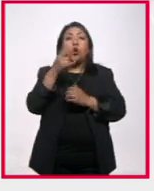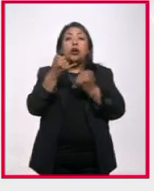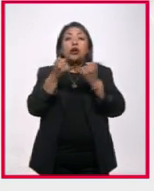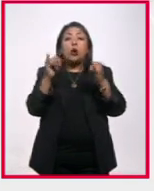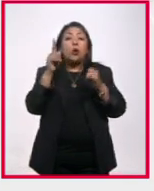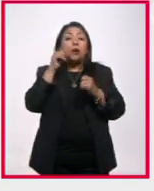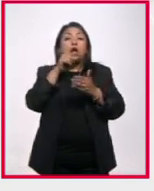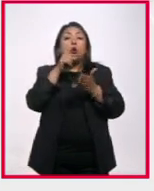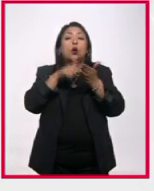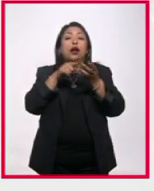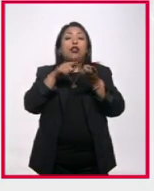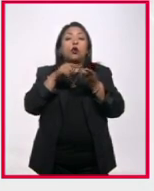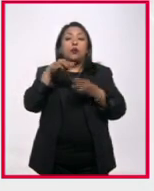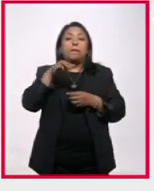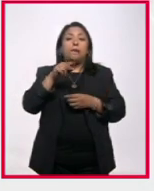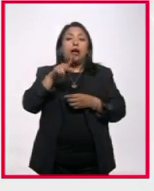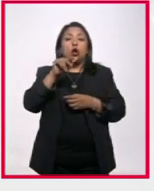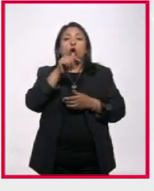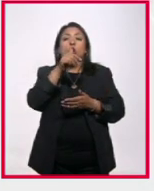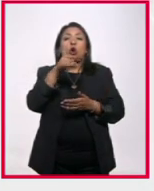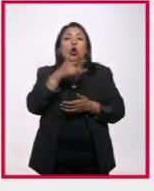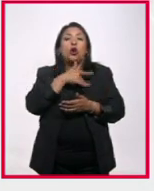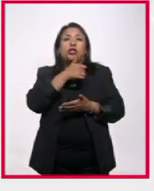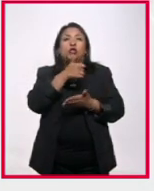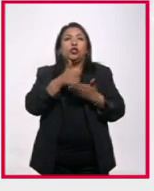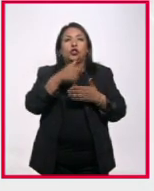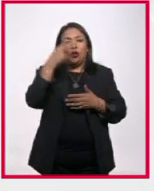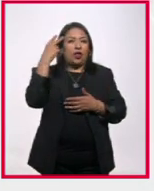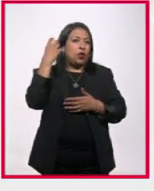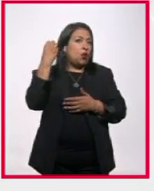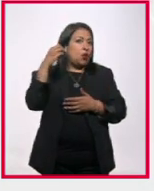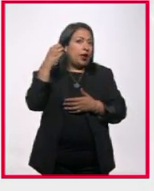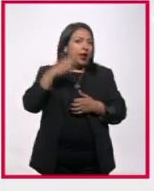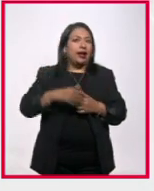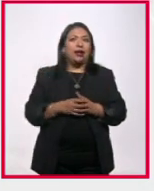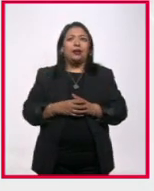MACO, que se ubica en el corazón de la ciudad de Oaxaca.